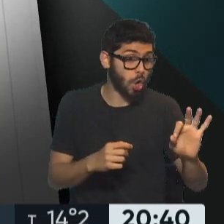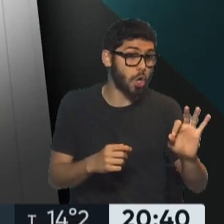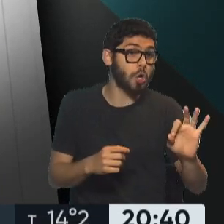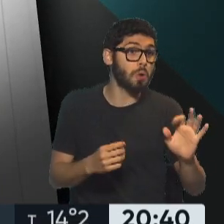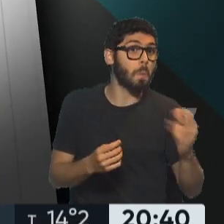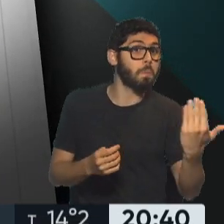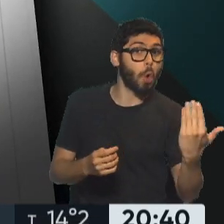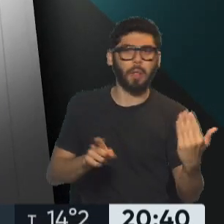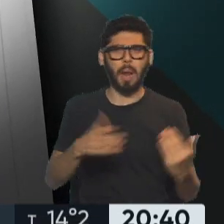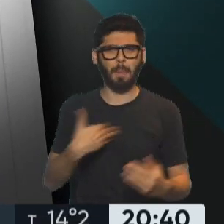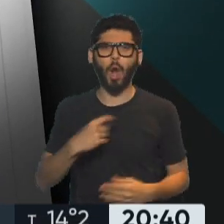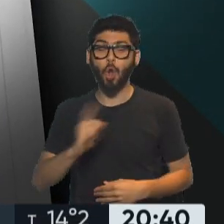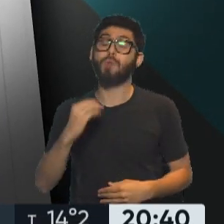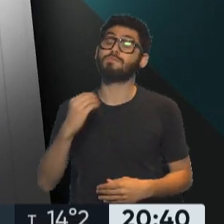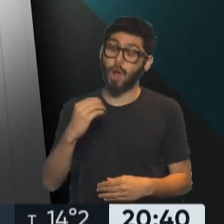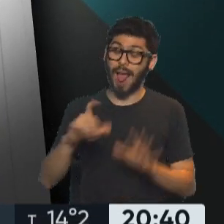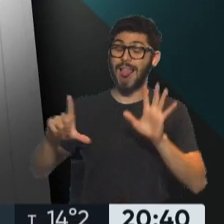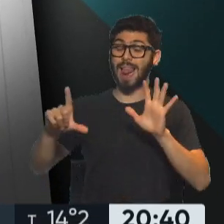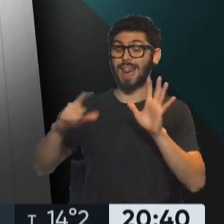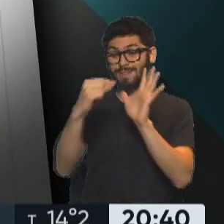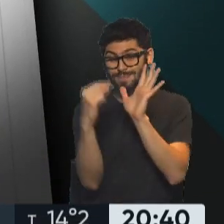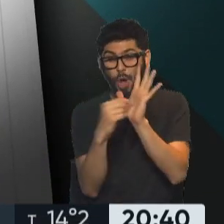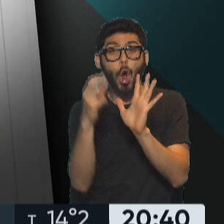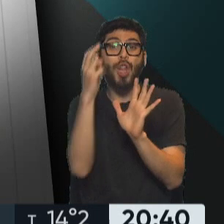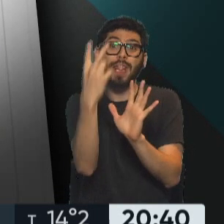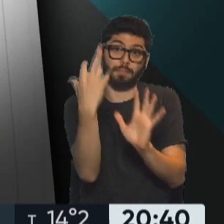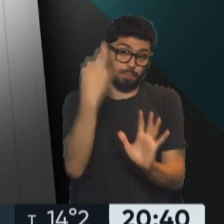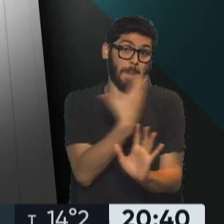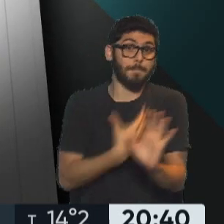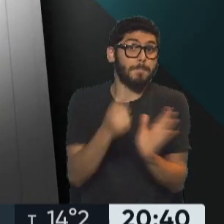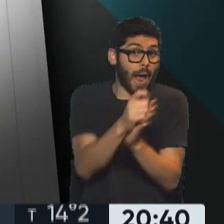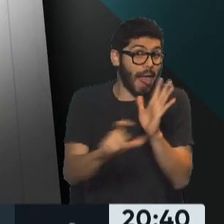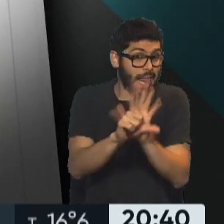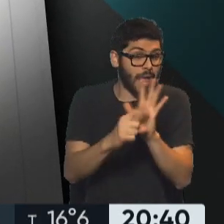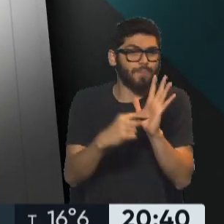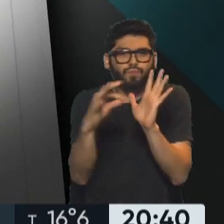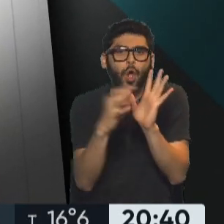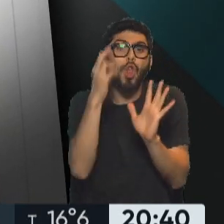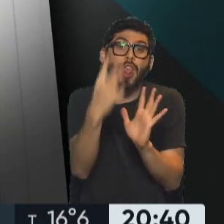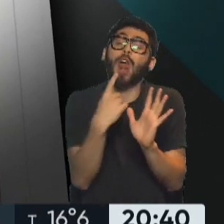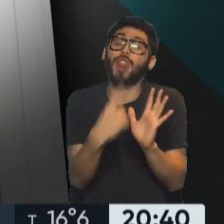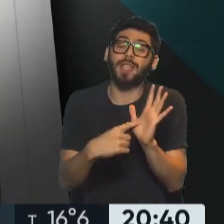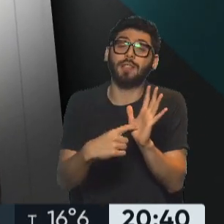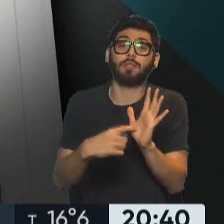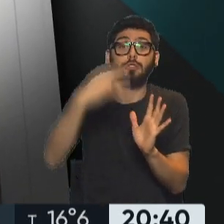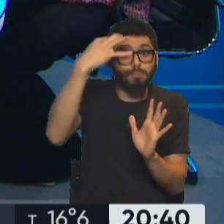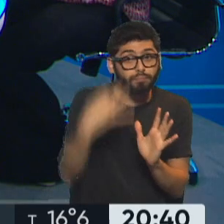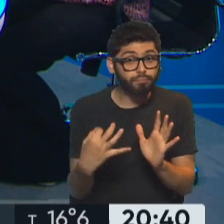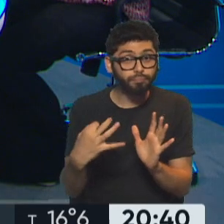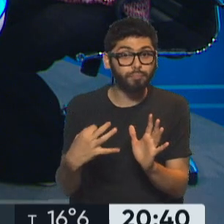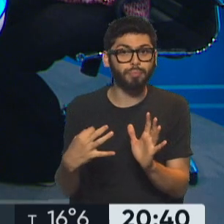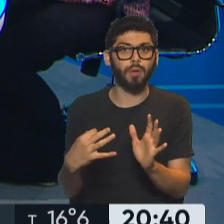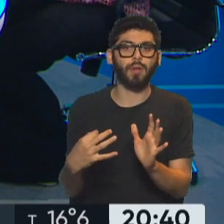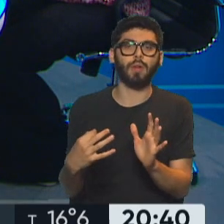Bueno, según el artículo 83 de la ley sancionada, mientras Mauricio Macri era presidente, quedaba expresamente excluidos de